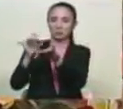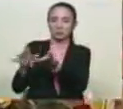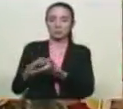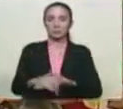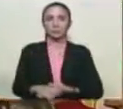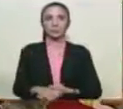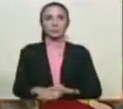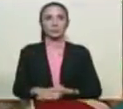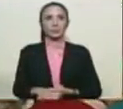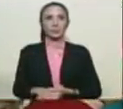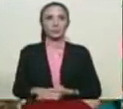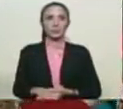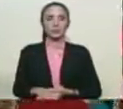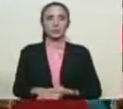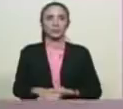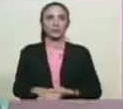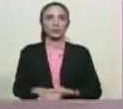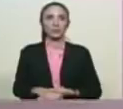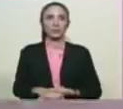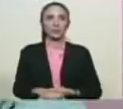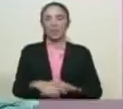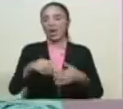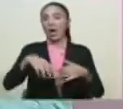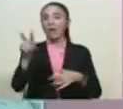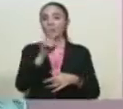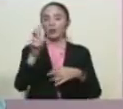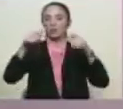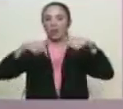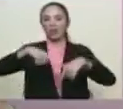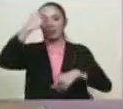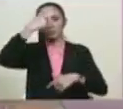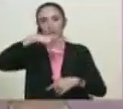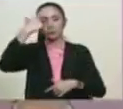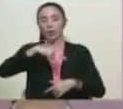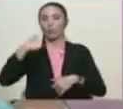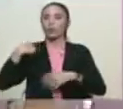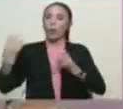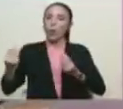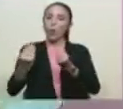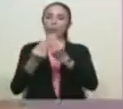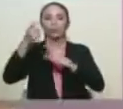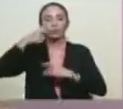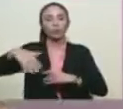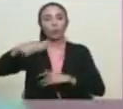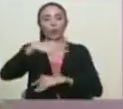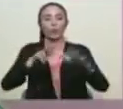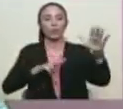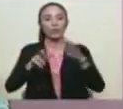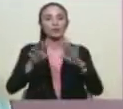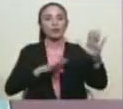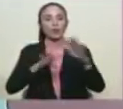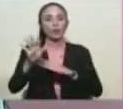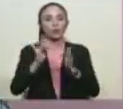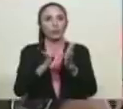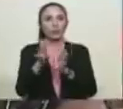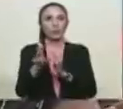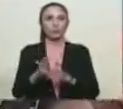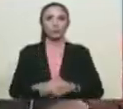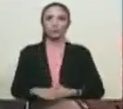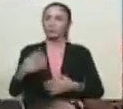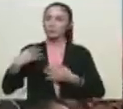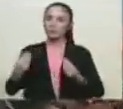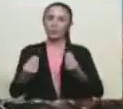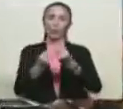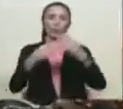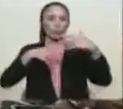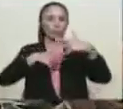los desusa a la derecha. Venezuela no, Venezuela tiene dignidad. Así que estaré con ustedes 13 y 14 de abril. Estaremos